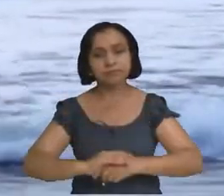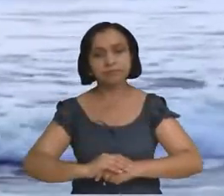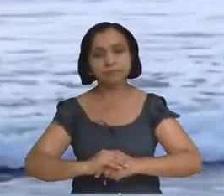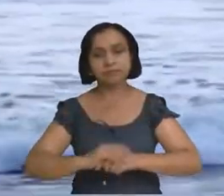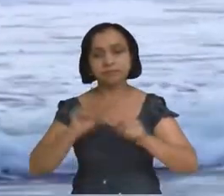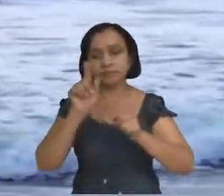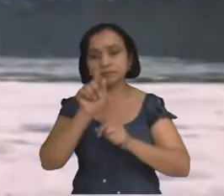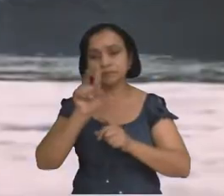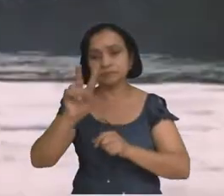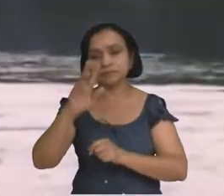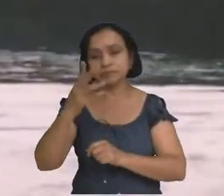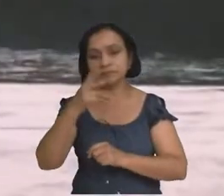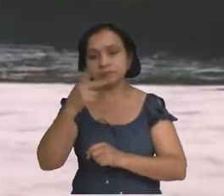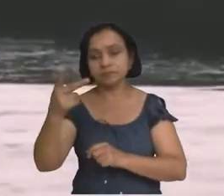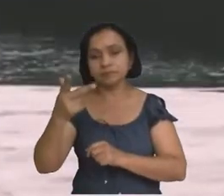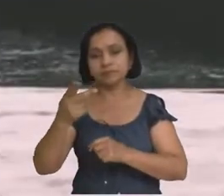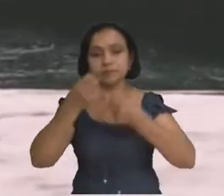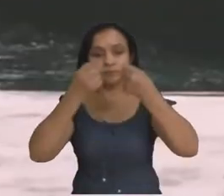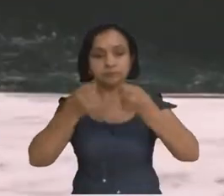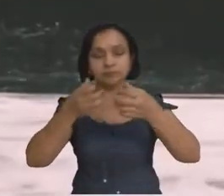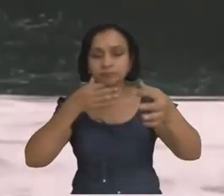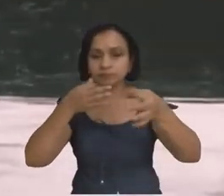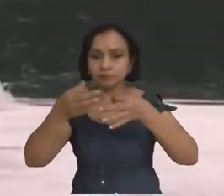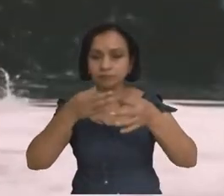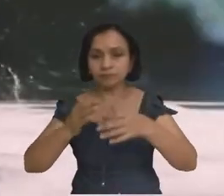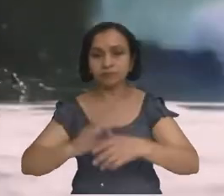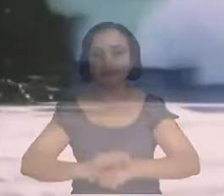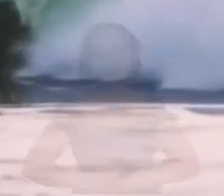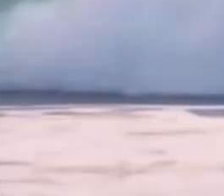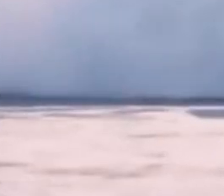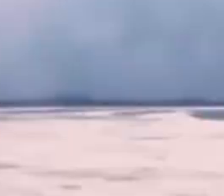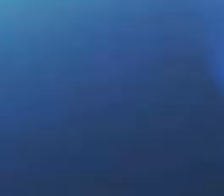el canal parlamentario les informó Jonathan Castro.